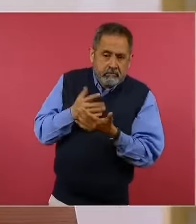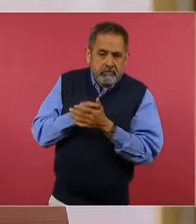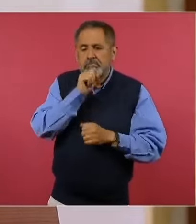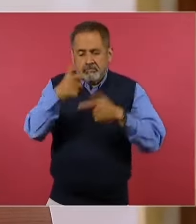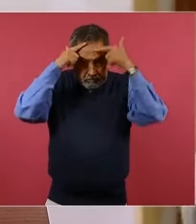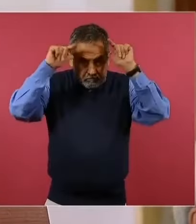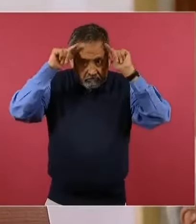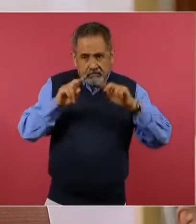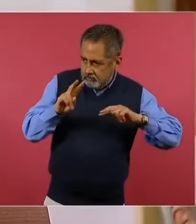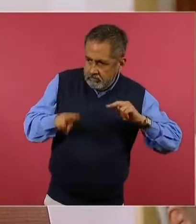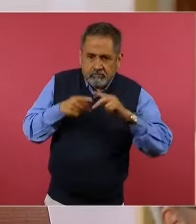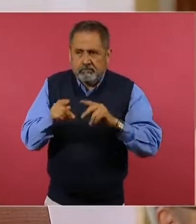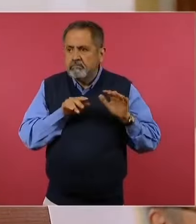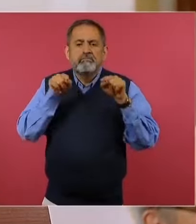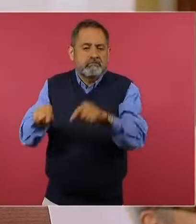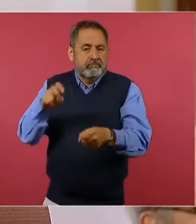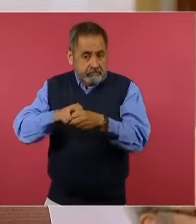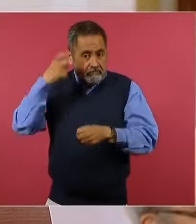Marina,